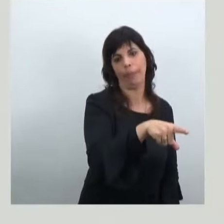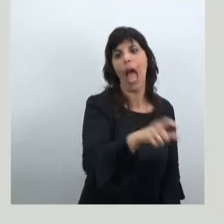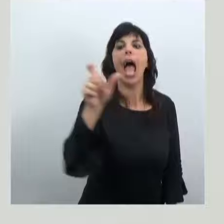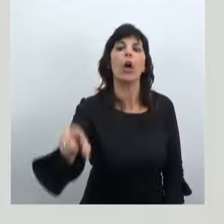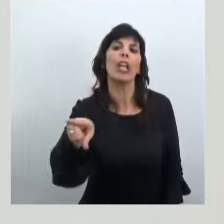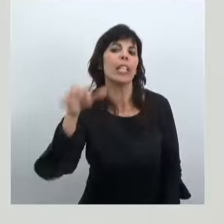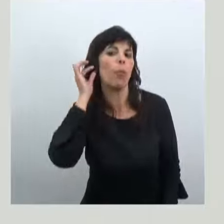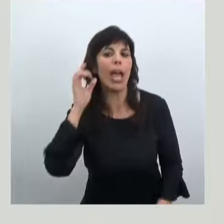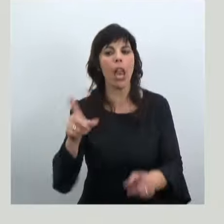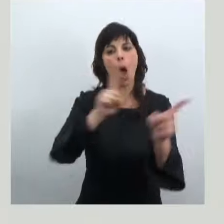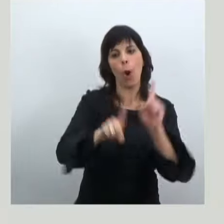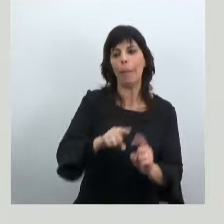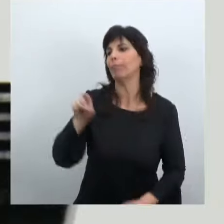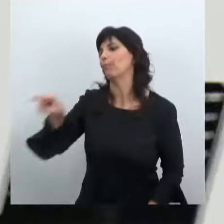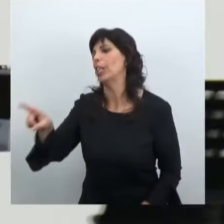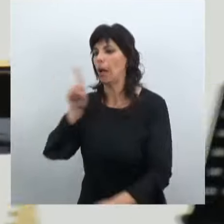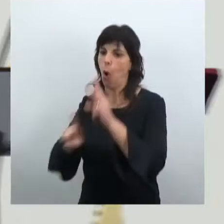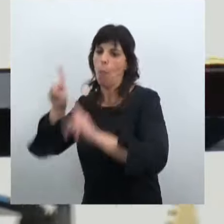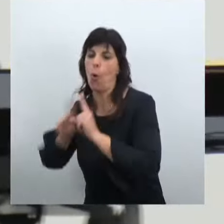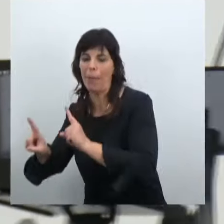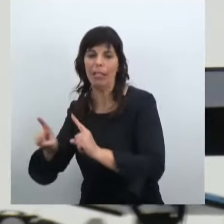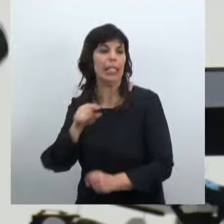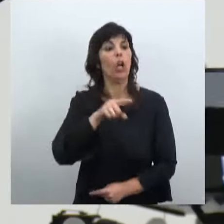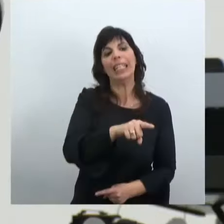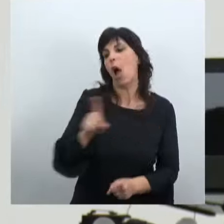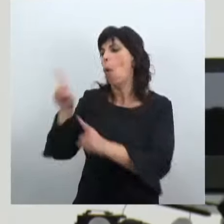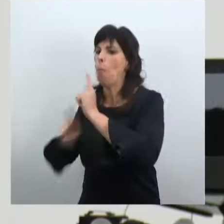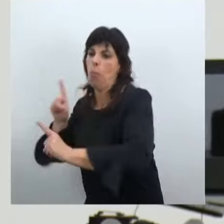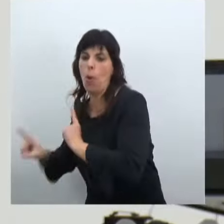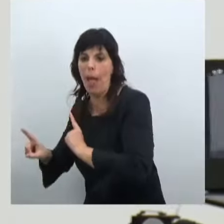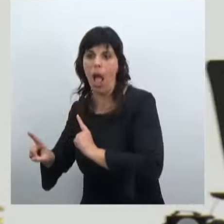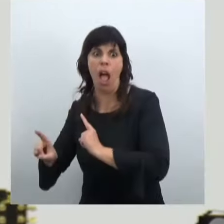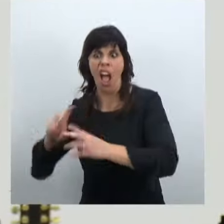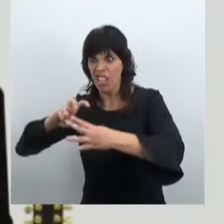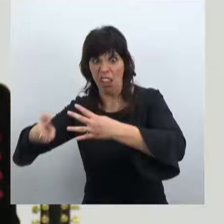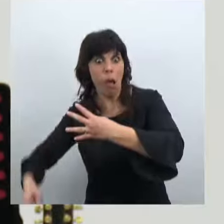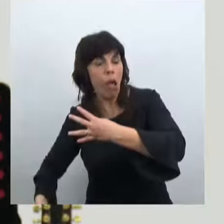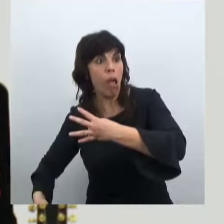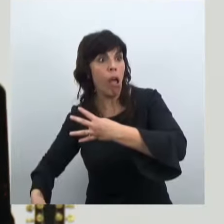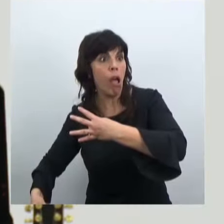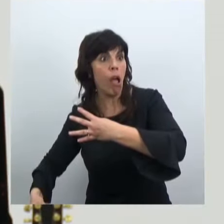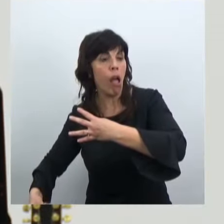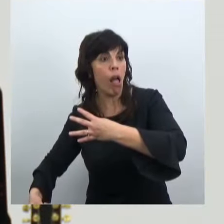Ignacia, si María tiene un problema con Alicia, si María tiene un problema con